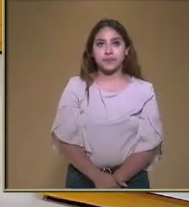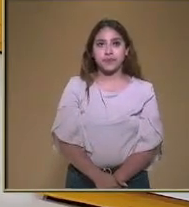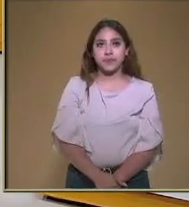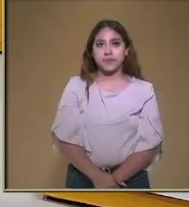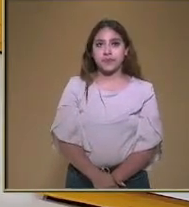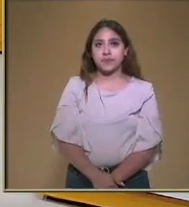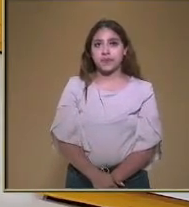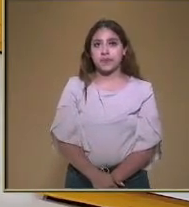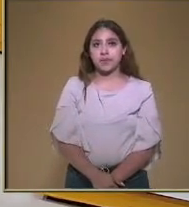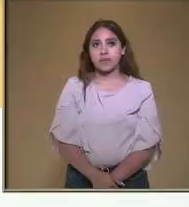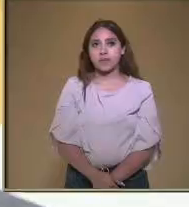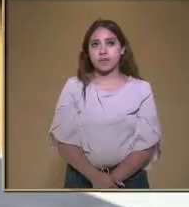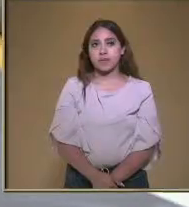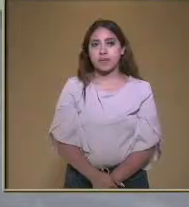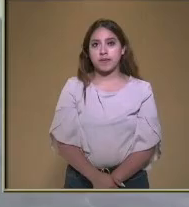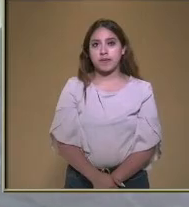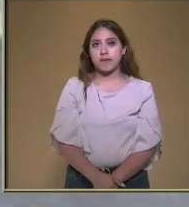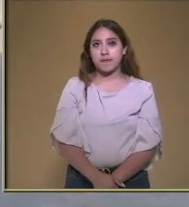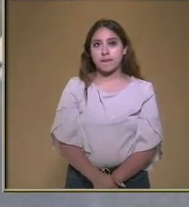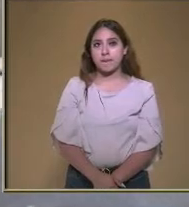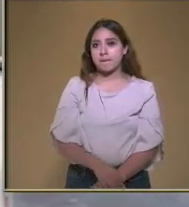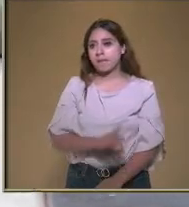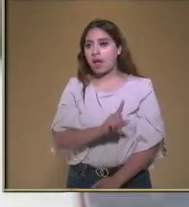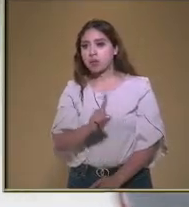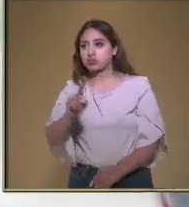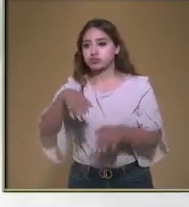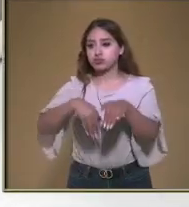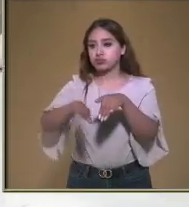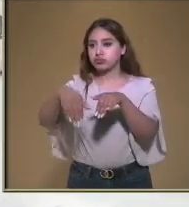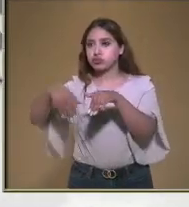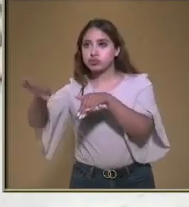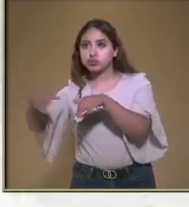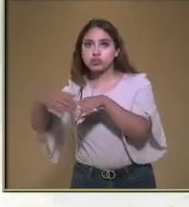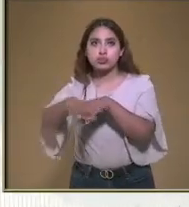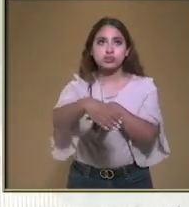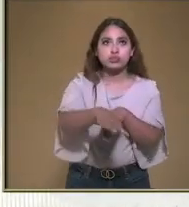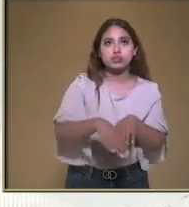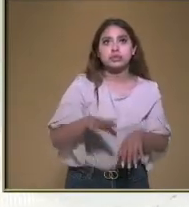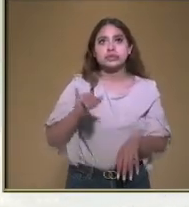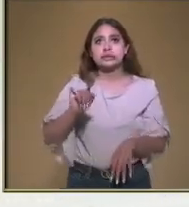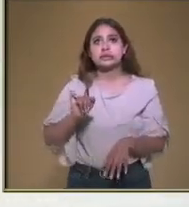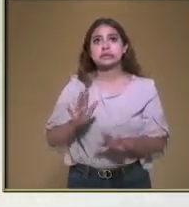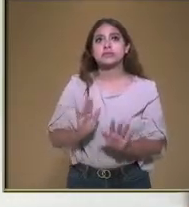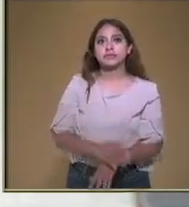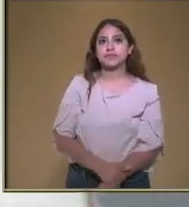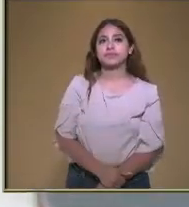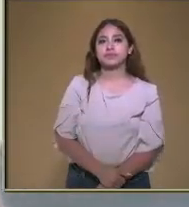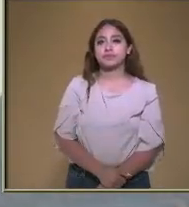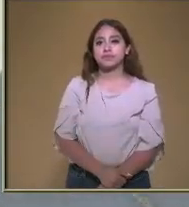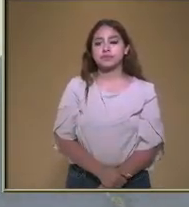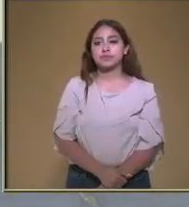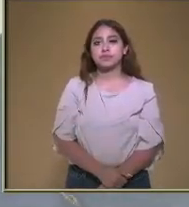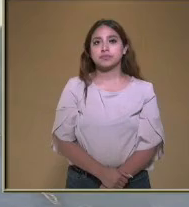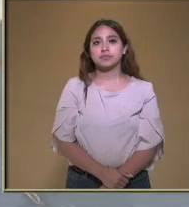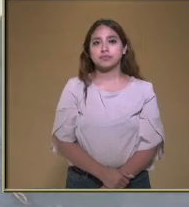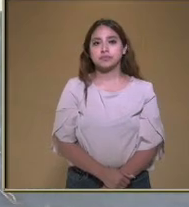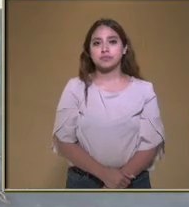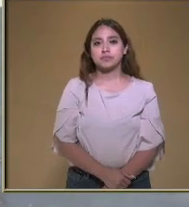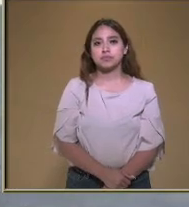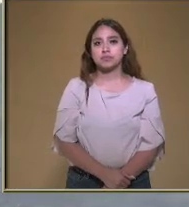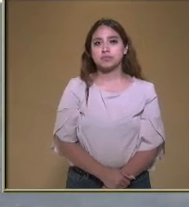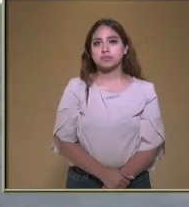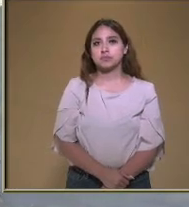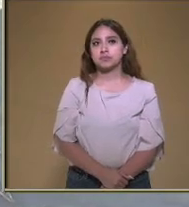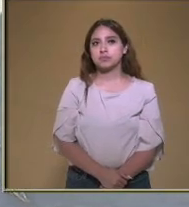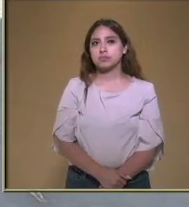Perfecto. Estás desplazándote y contactando el objeto con tu pie. Muy bien, profe. Excelente.